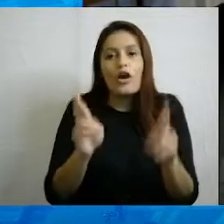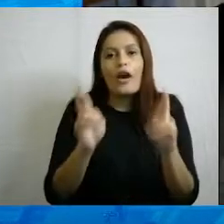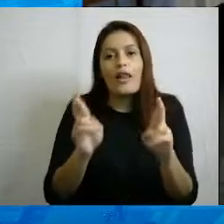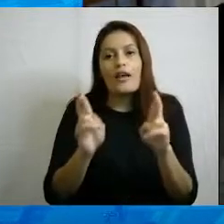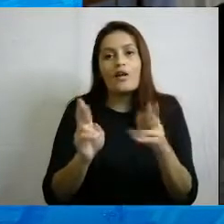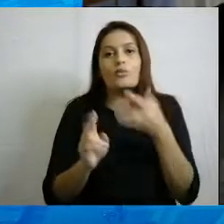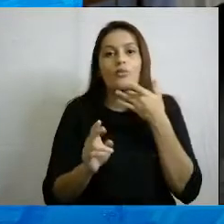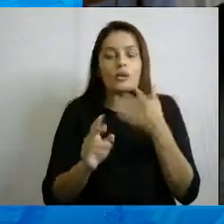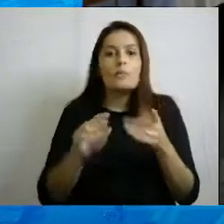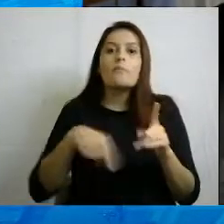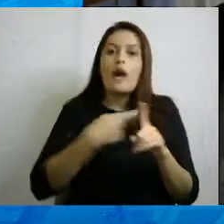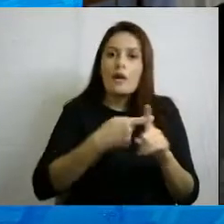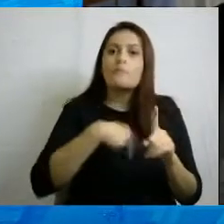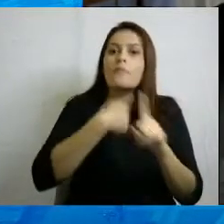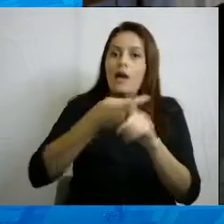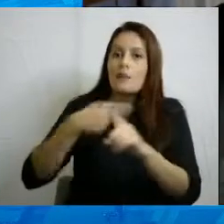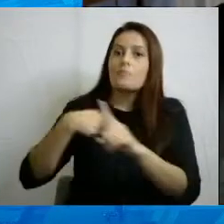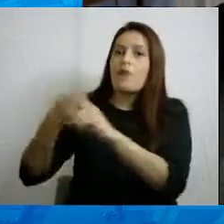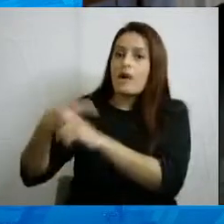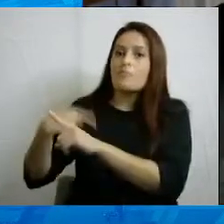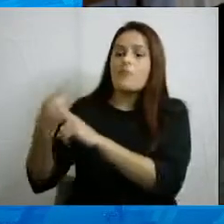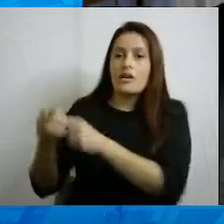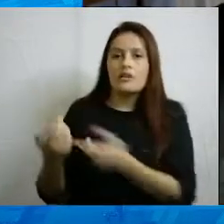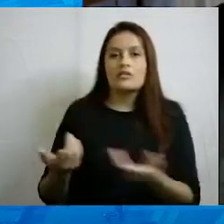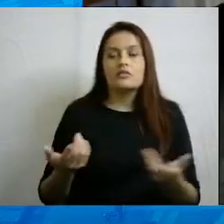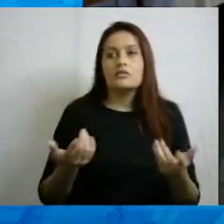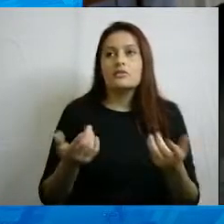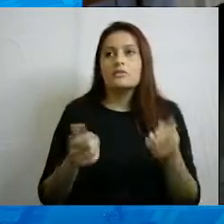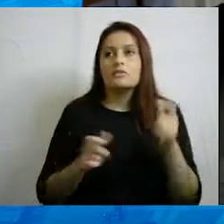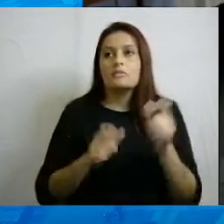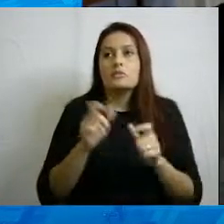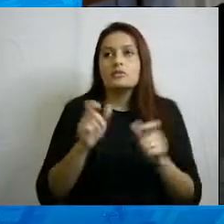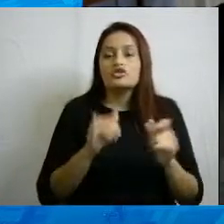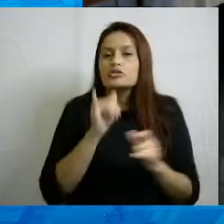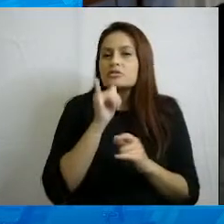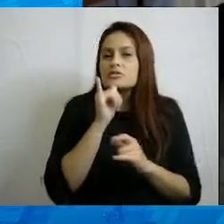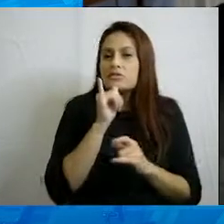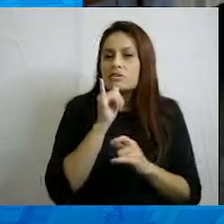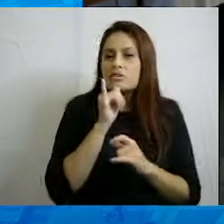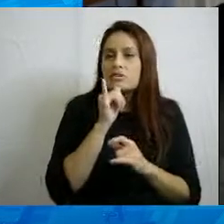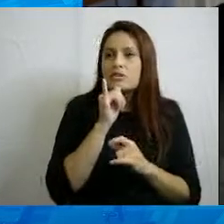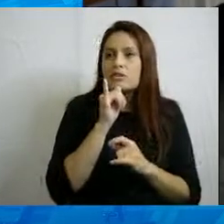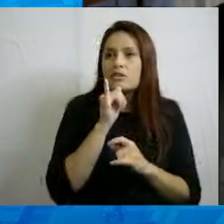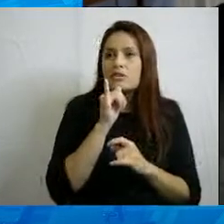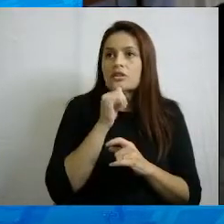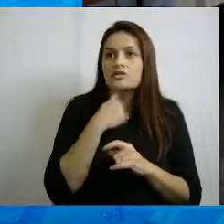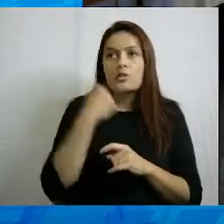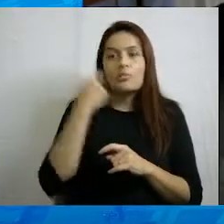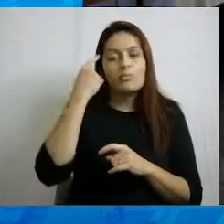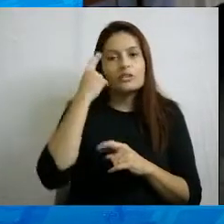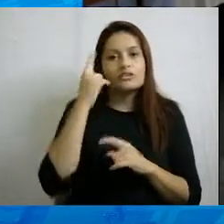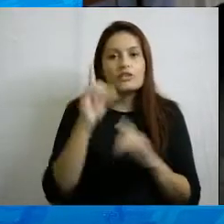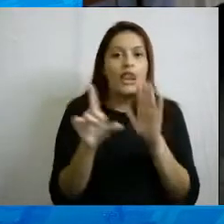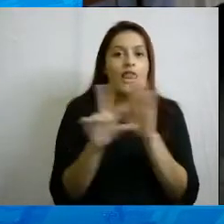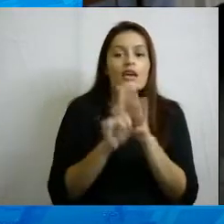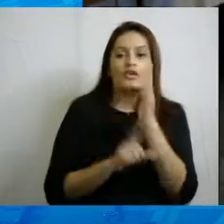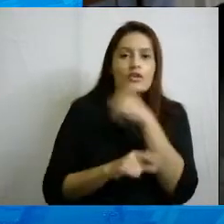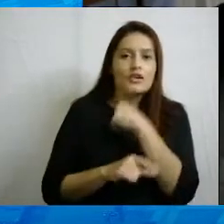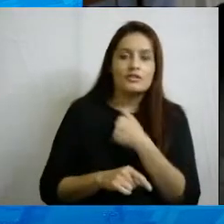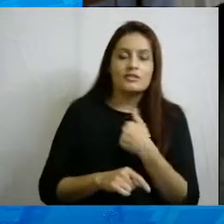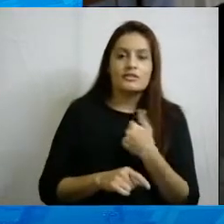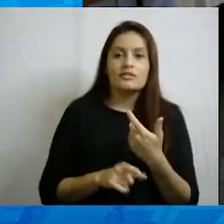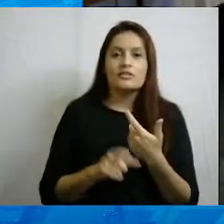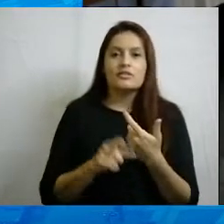porque esto suma y sigue, digamos, y la gente aquí, yo no sé si hay vacíos, yo lo que siento es que no se aplica la ley, si finalmente el tema